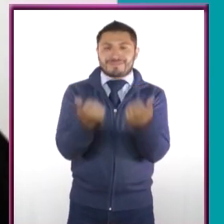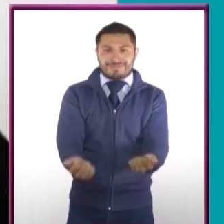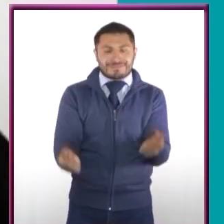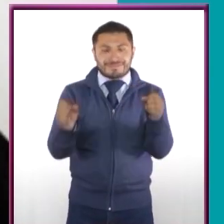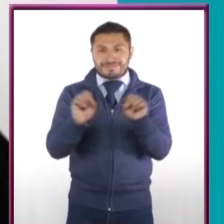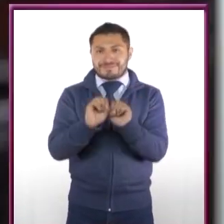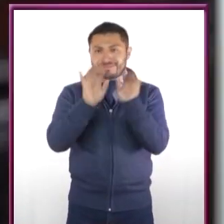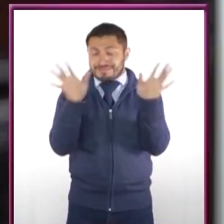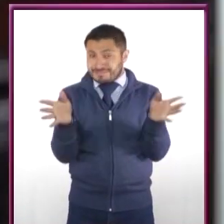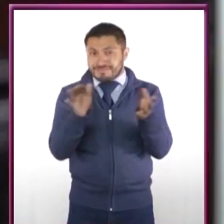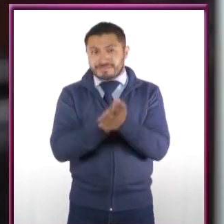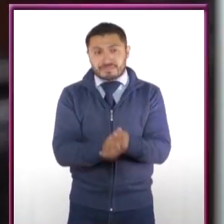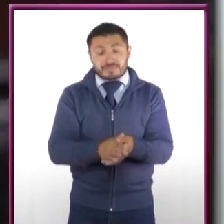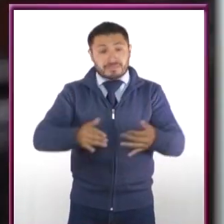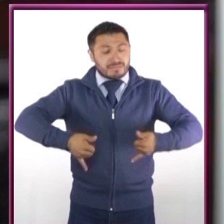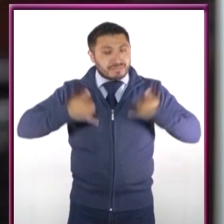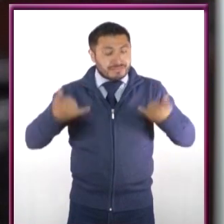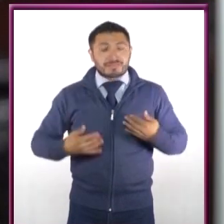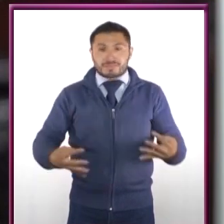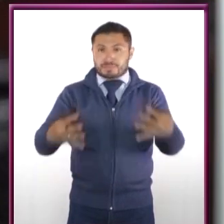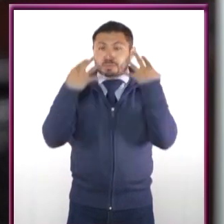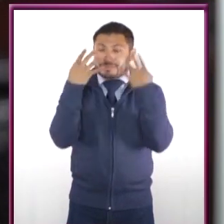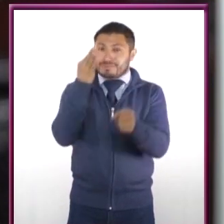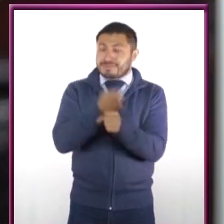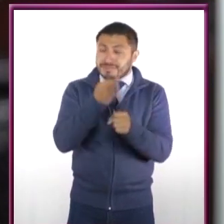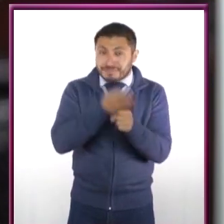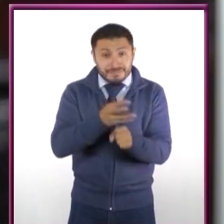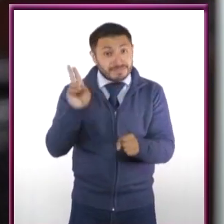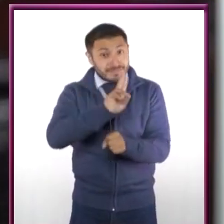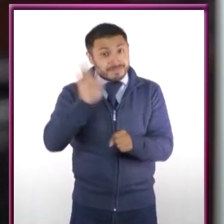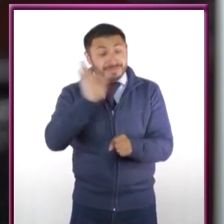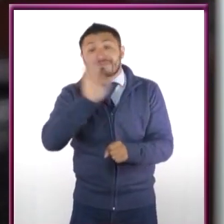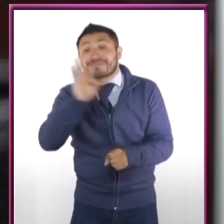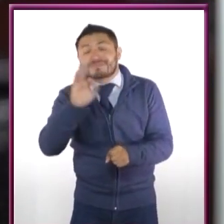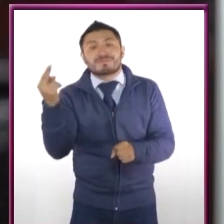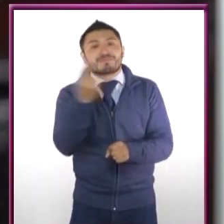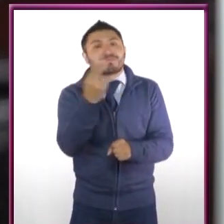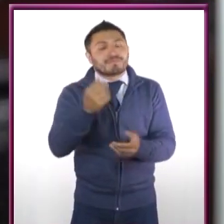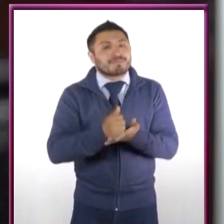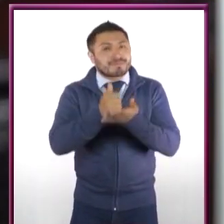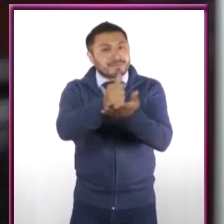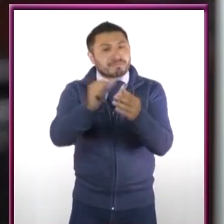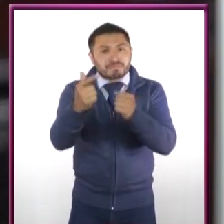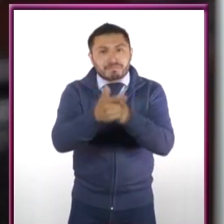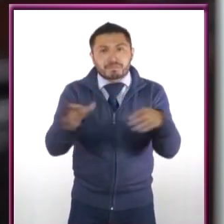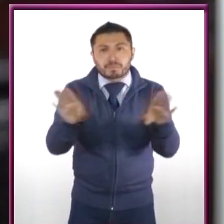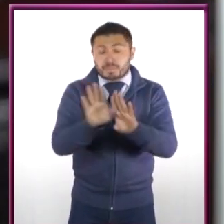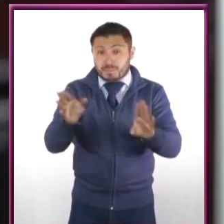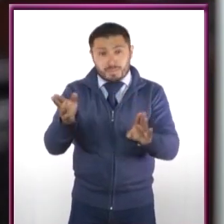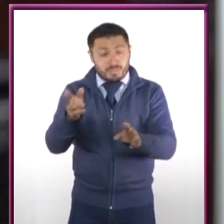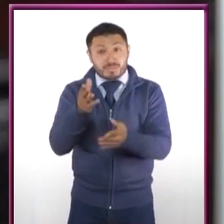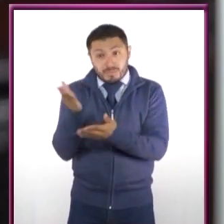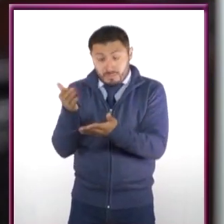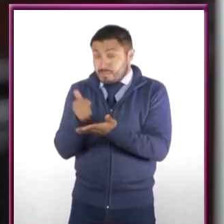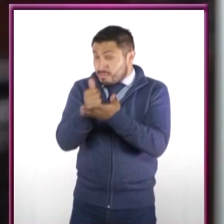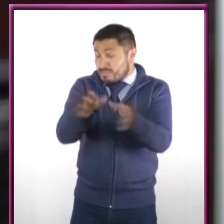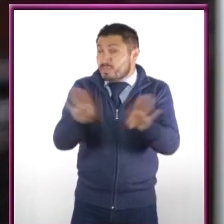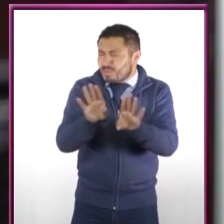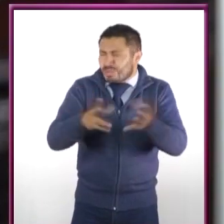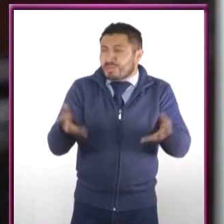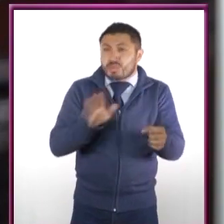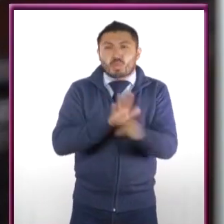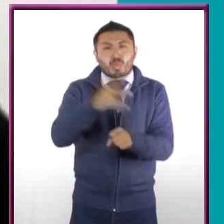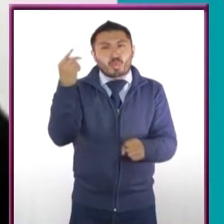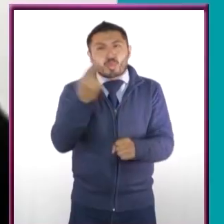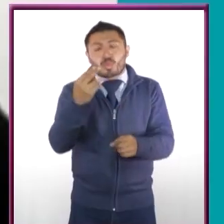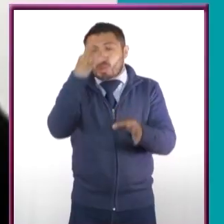ellos a desarrollarse. Los jóvenes que nos están viendo, si necesitan ayuda, ¿cómo pueden acercarse a ustedes? ¿Qué